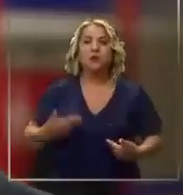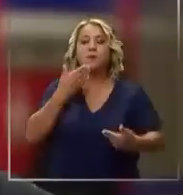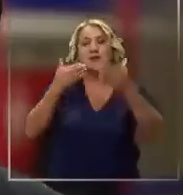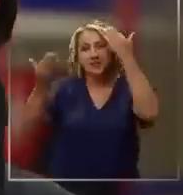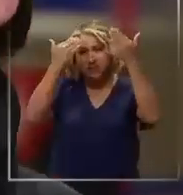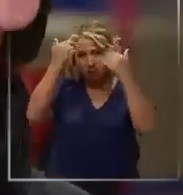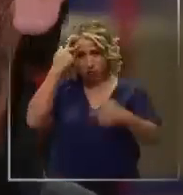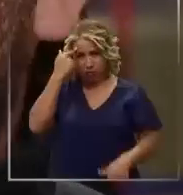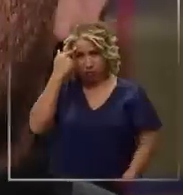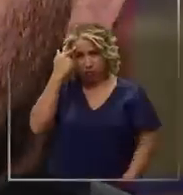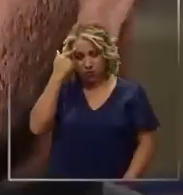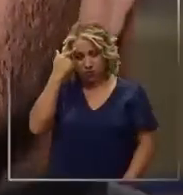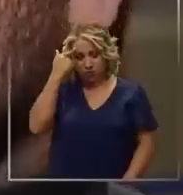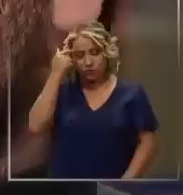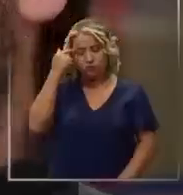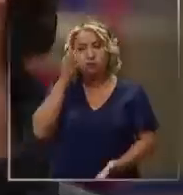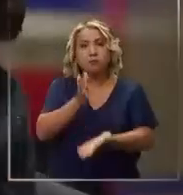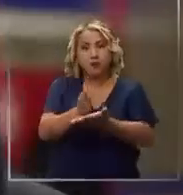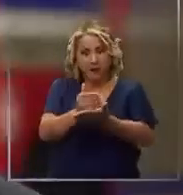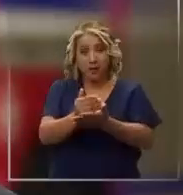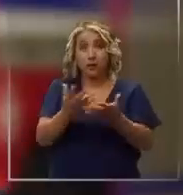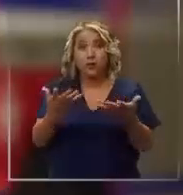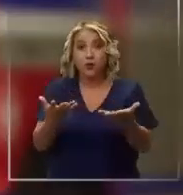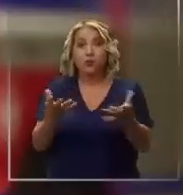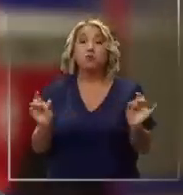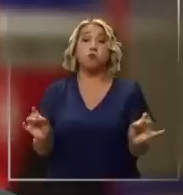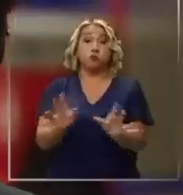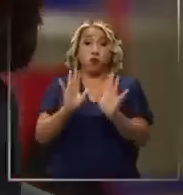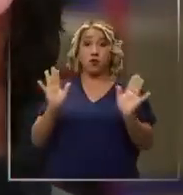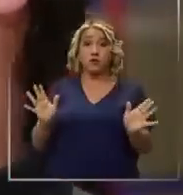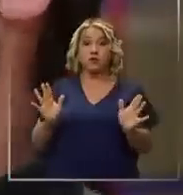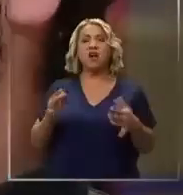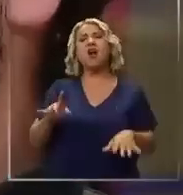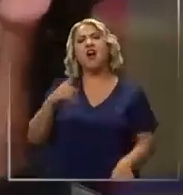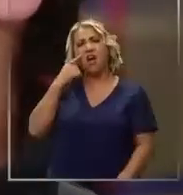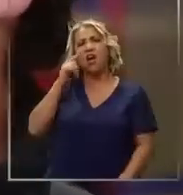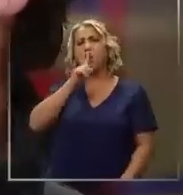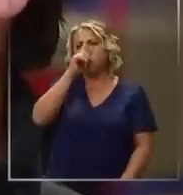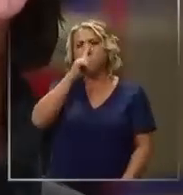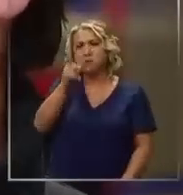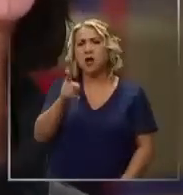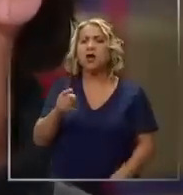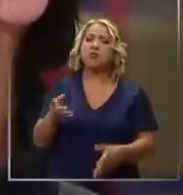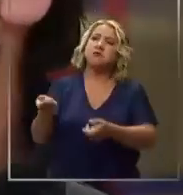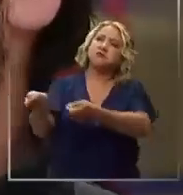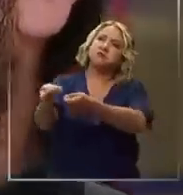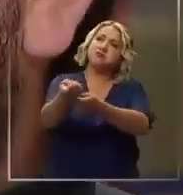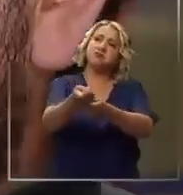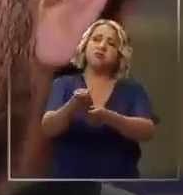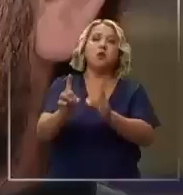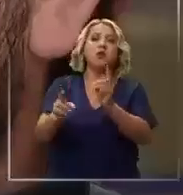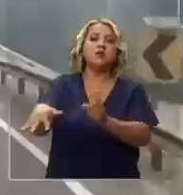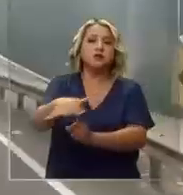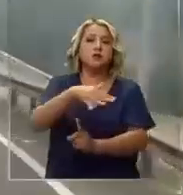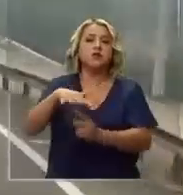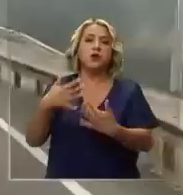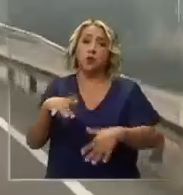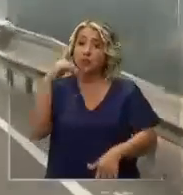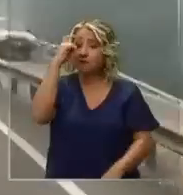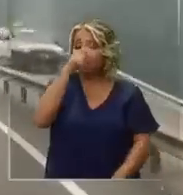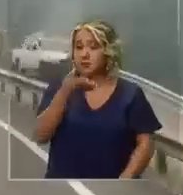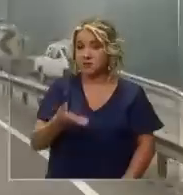psicológico. Uno está preparado, ¿cierto?, y está ha normalizado de repente el estar expuesto a ciertas situaciones complejas.